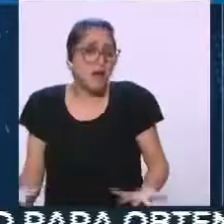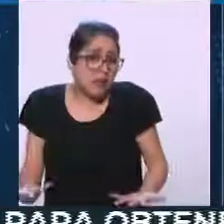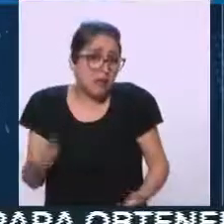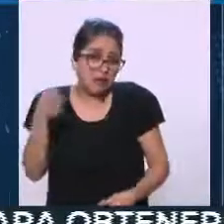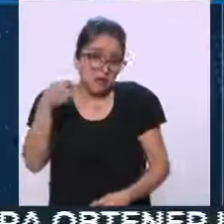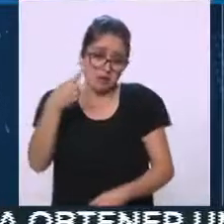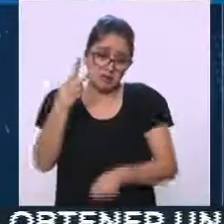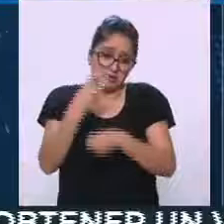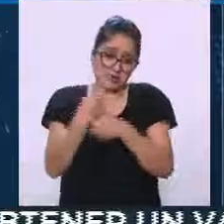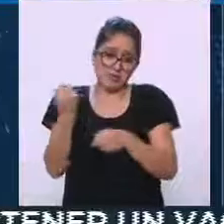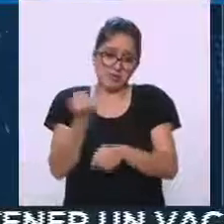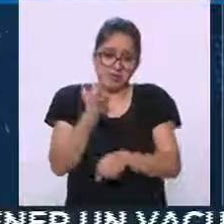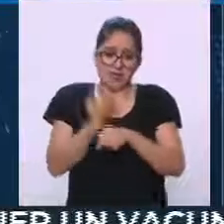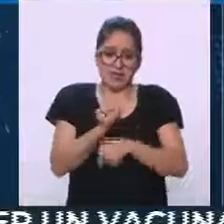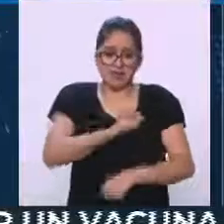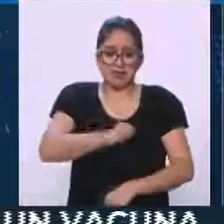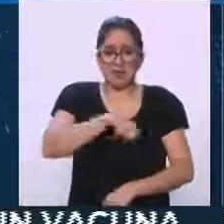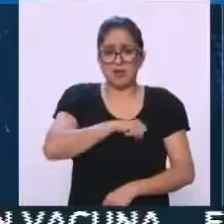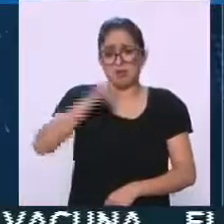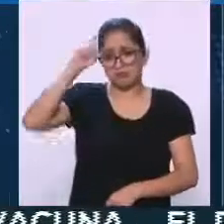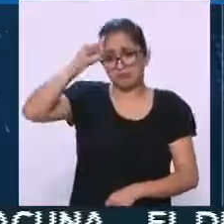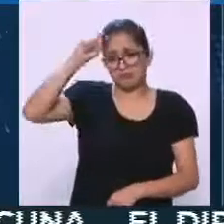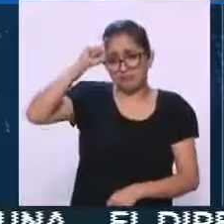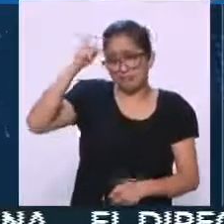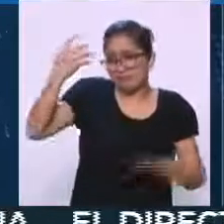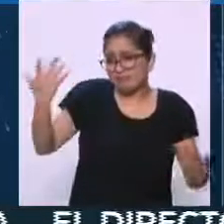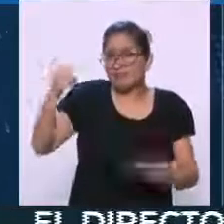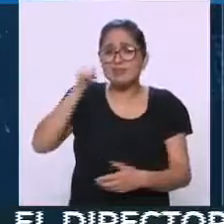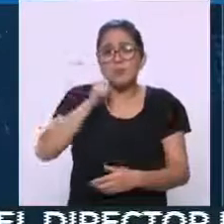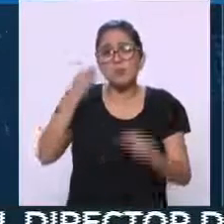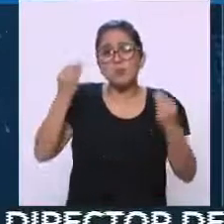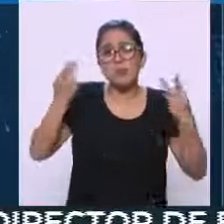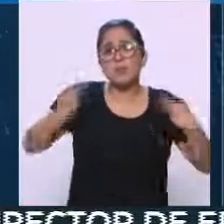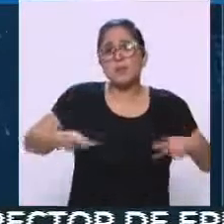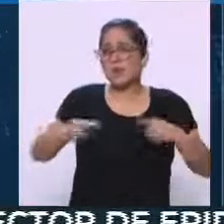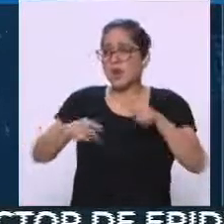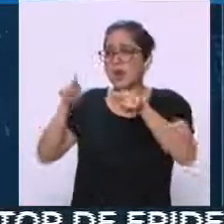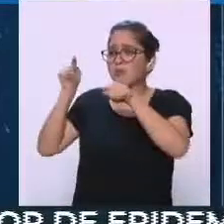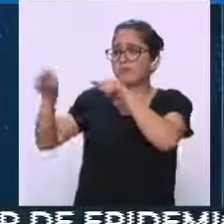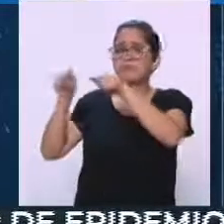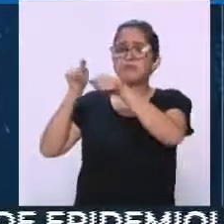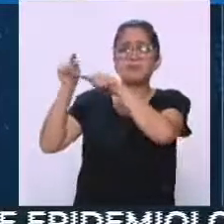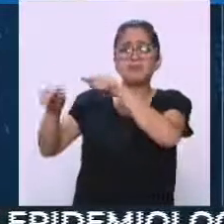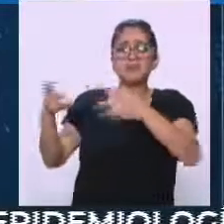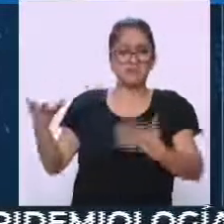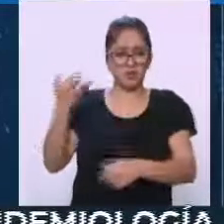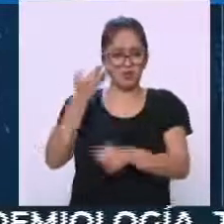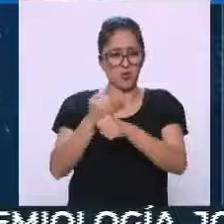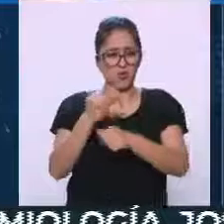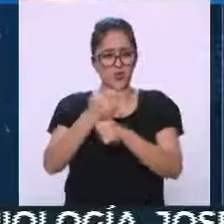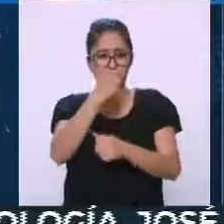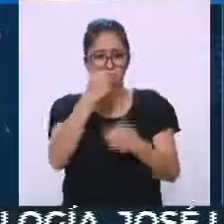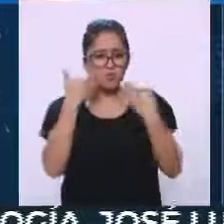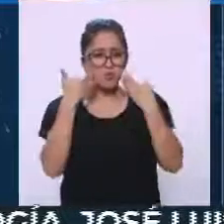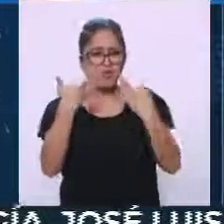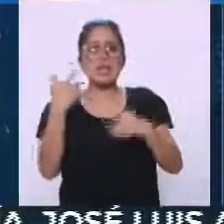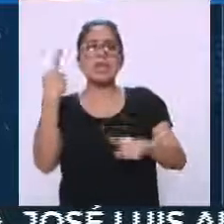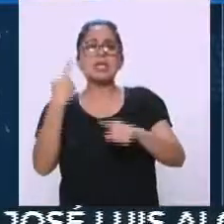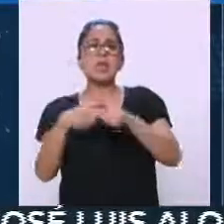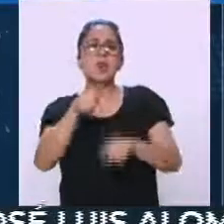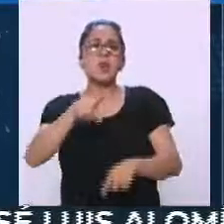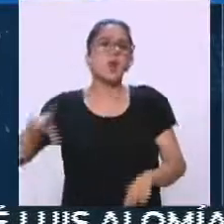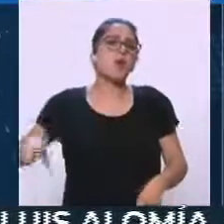dice el subsecretario Hugo López-Gatell, sigue existiendo el señalamiento. Hoy lo estábamos viendo nuevamente por parte del gobernador de